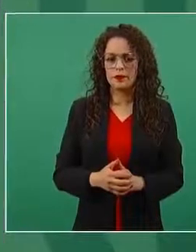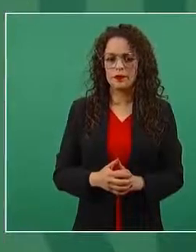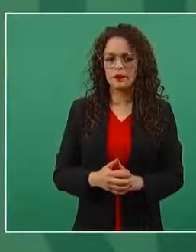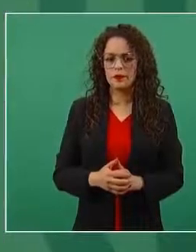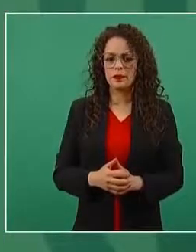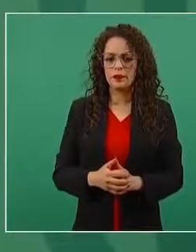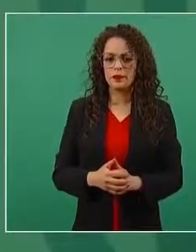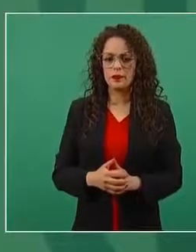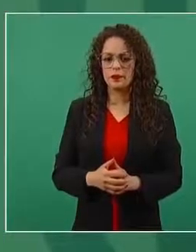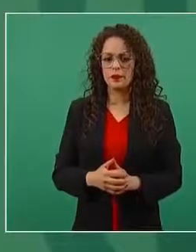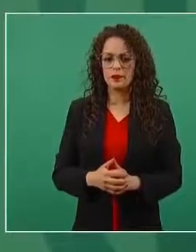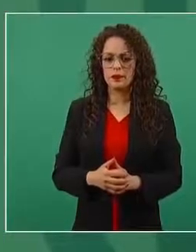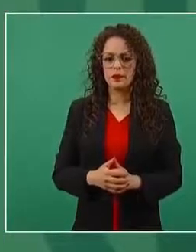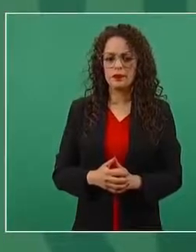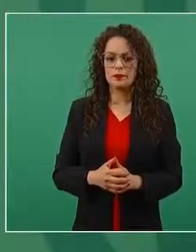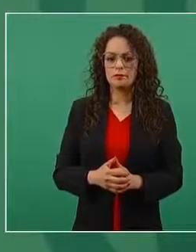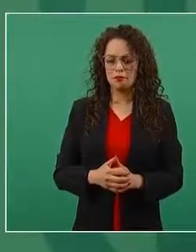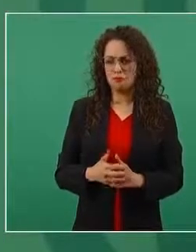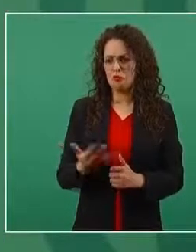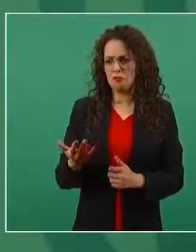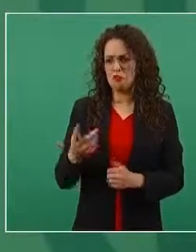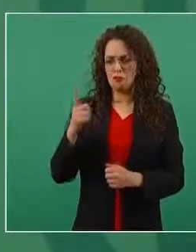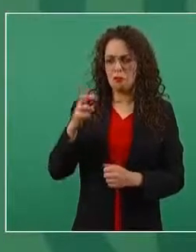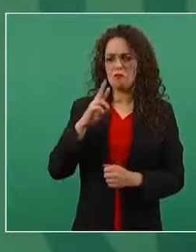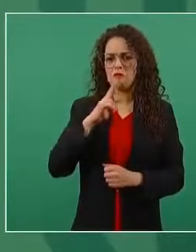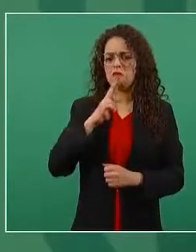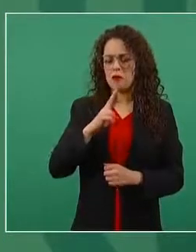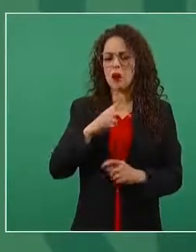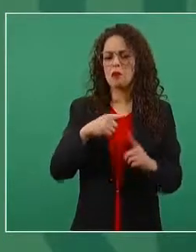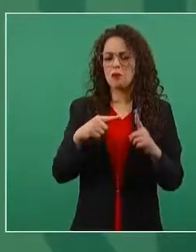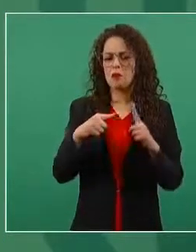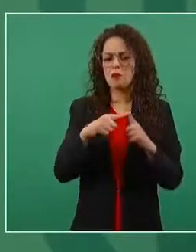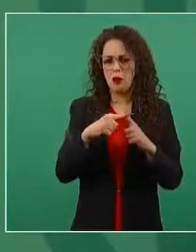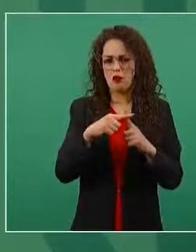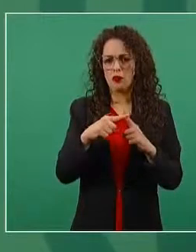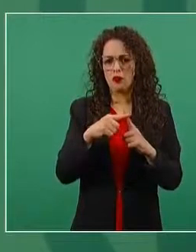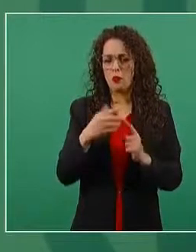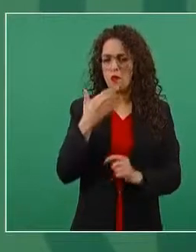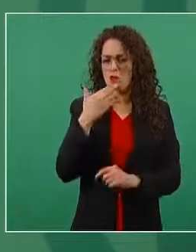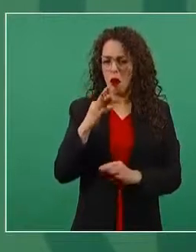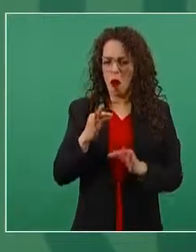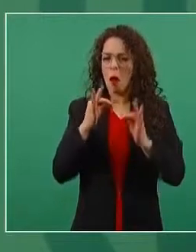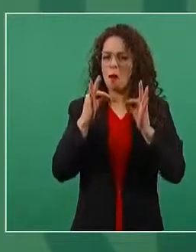diría, favorable y muy responsable,